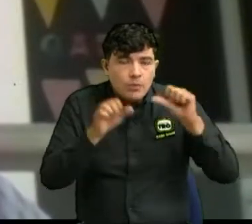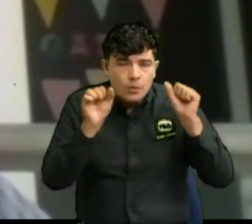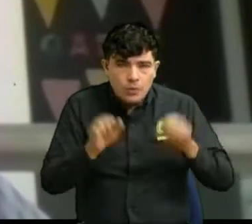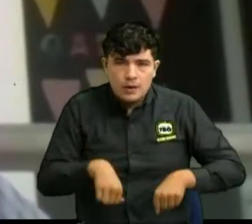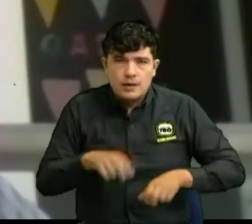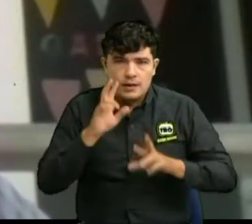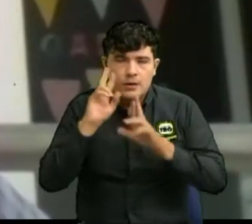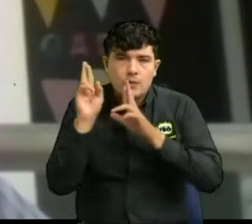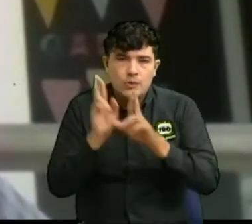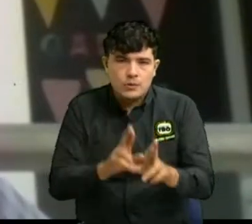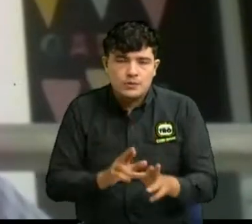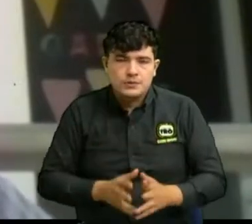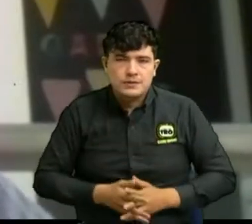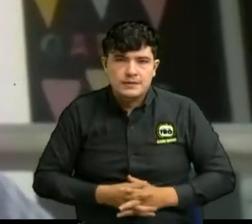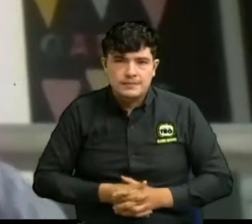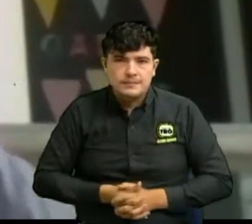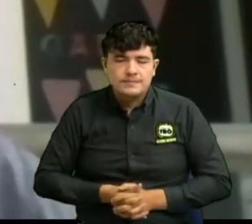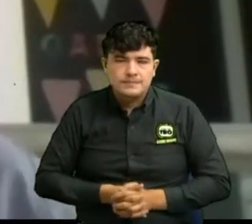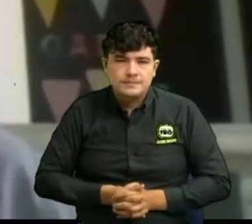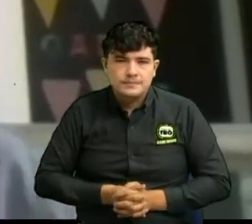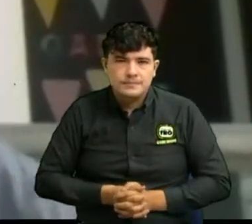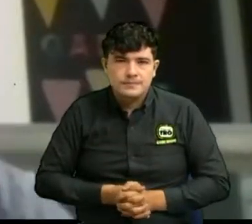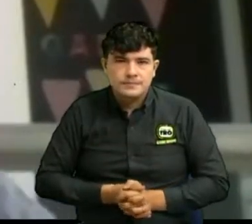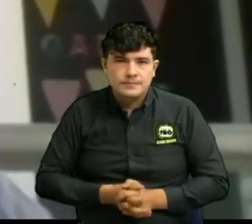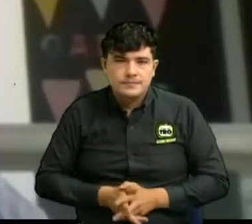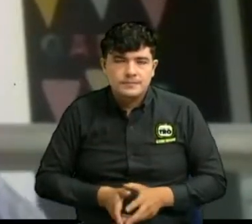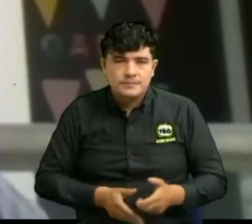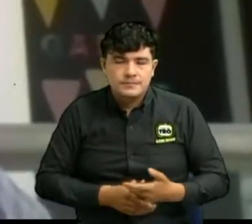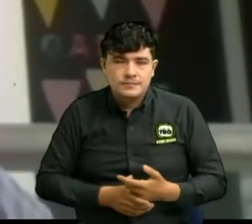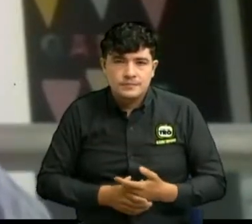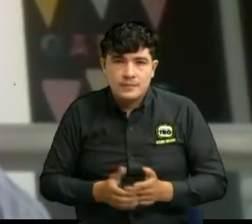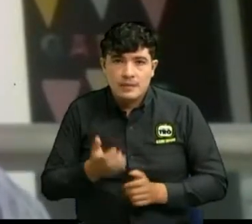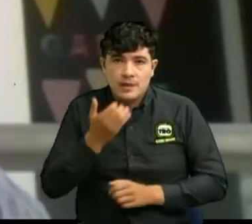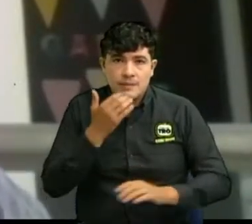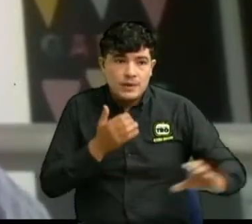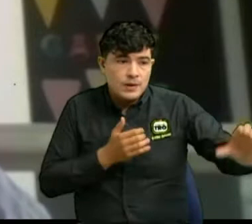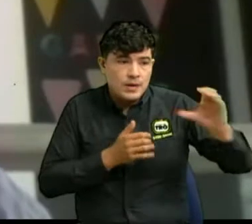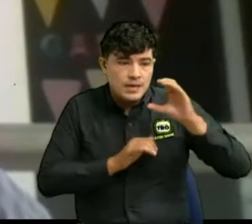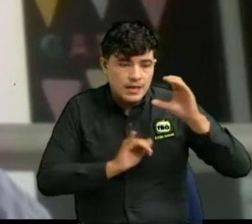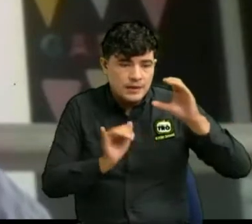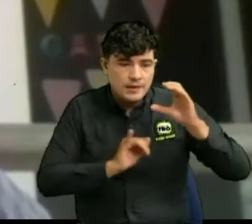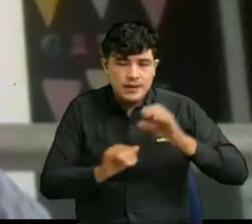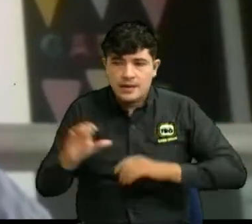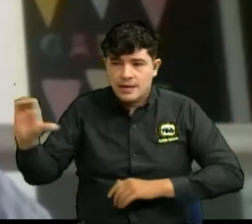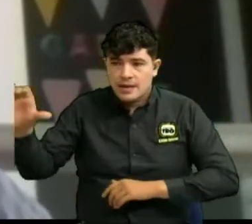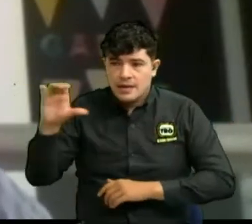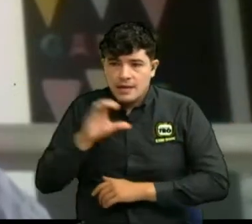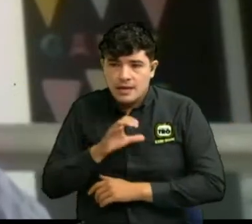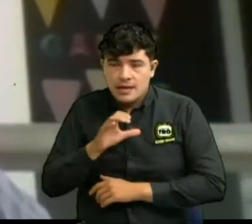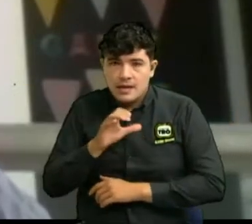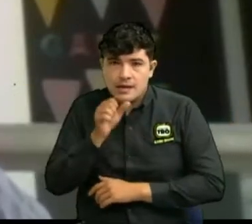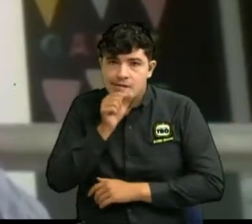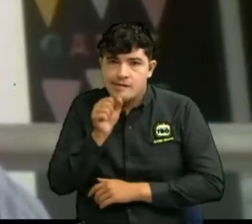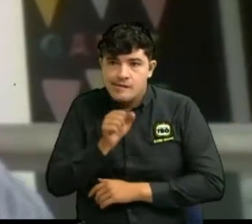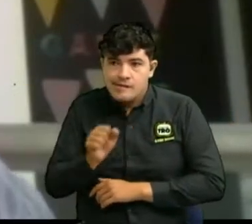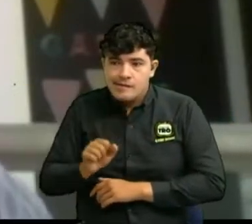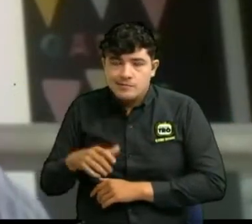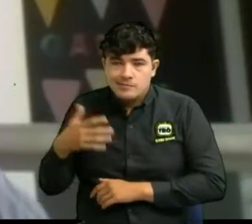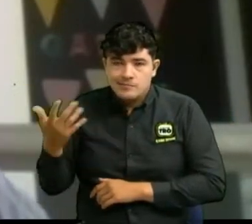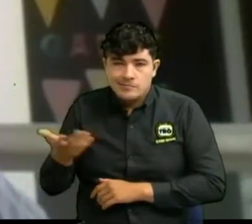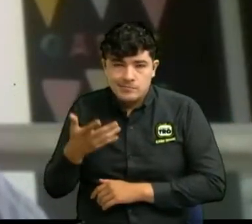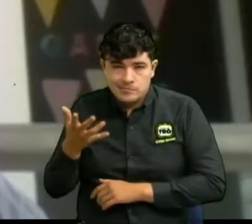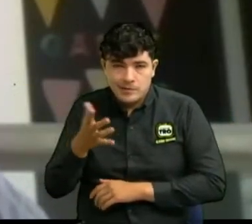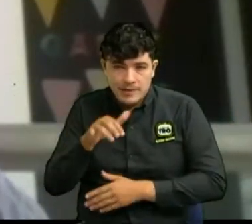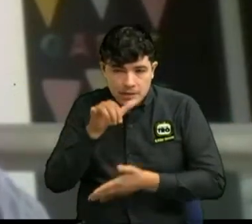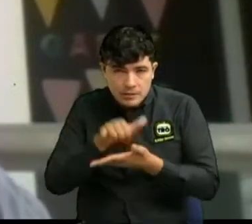siempre y cuando los dos pagos no provengan del Tesoro Público. Aquí se han presentado diversas interpretaciones. ¿Qué se ha